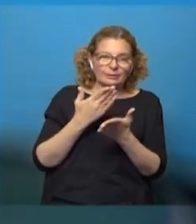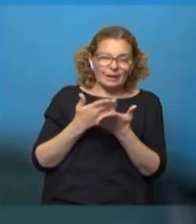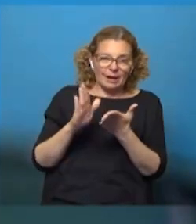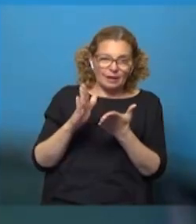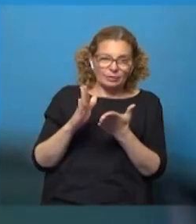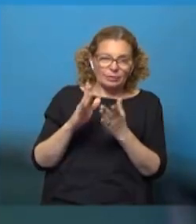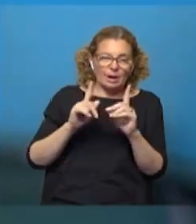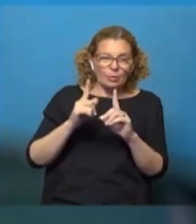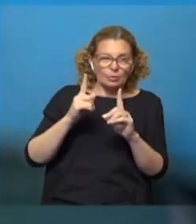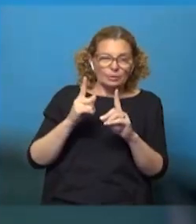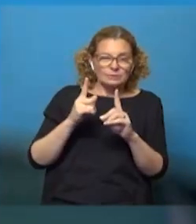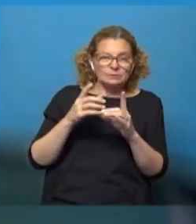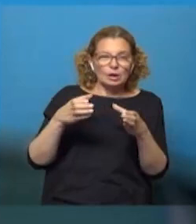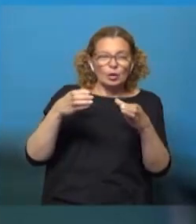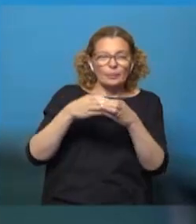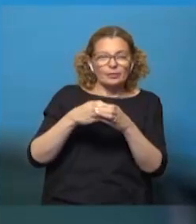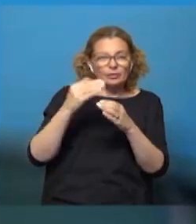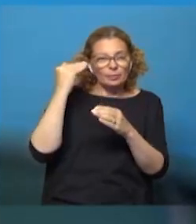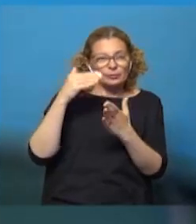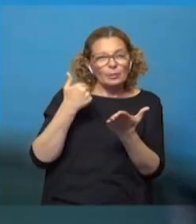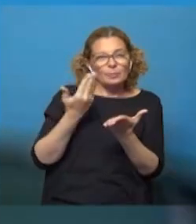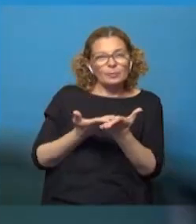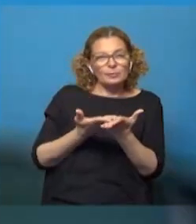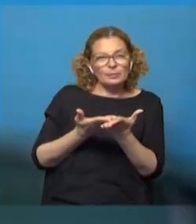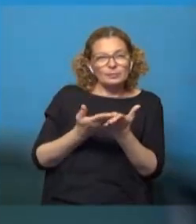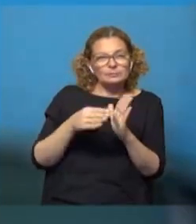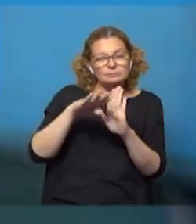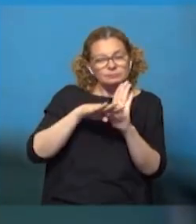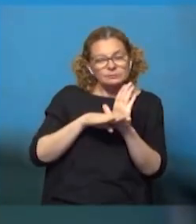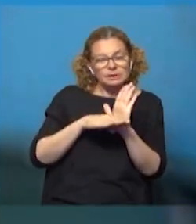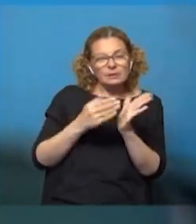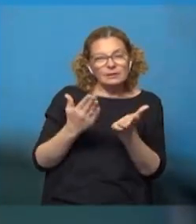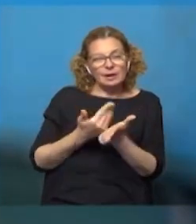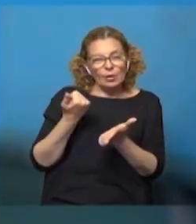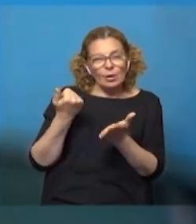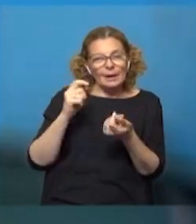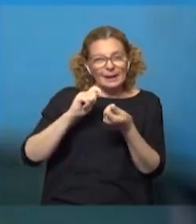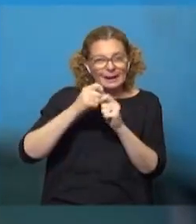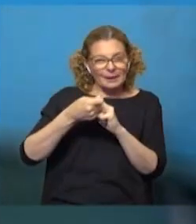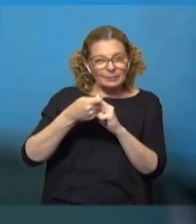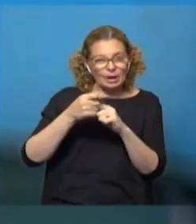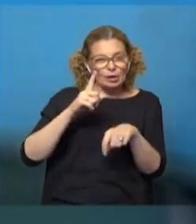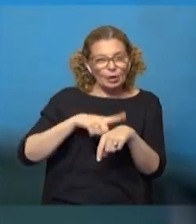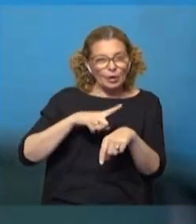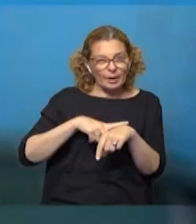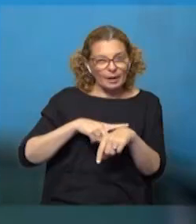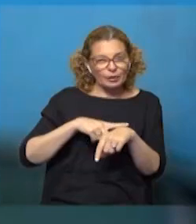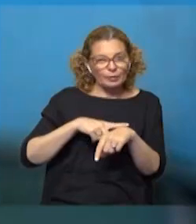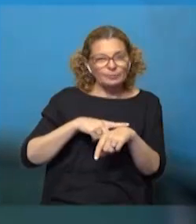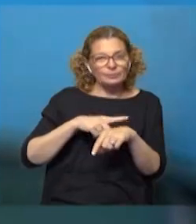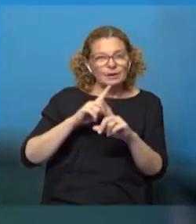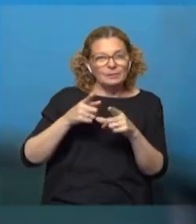asignaturas la comisión de docentes que propuso el plan eliminó asignaturas cambió la carga horaria de otras